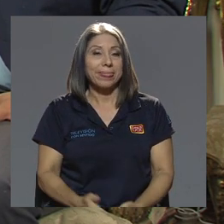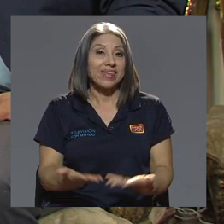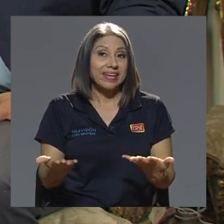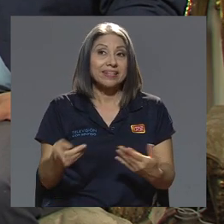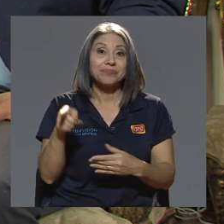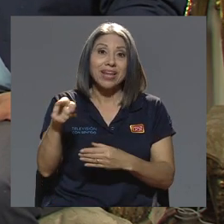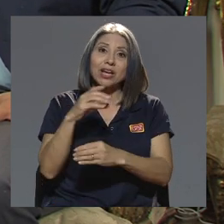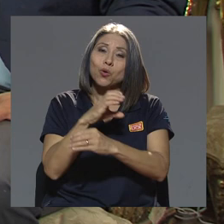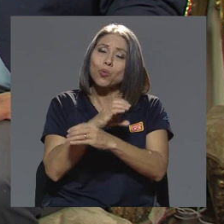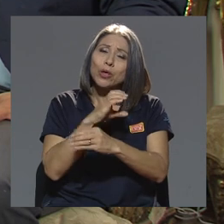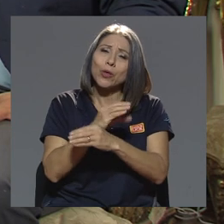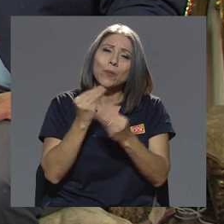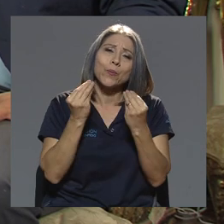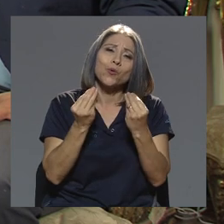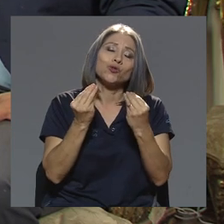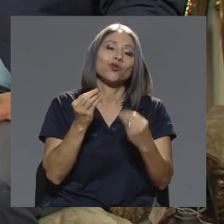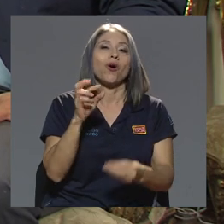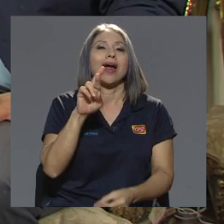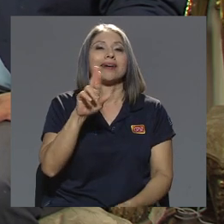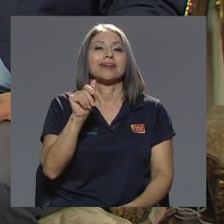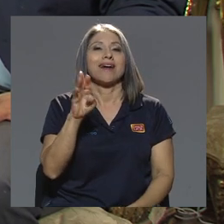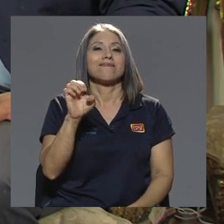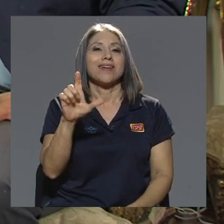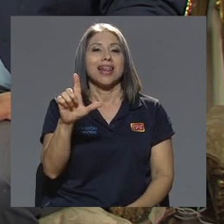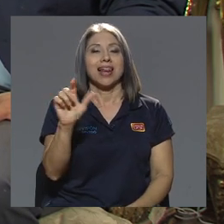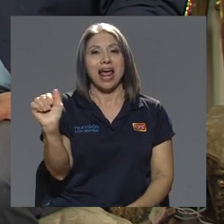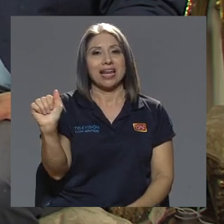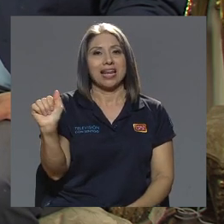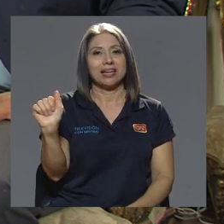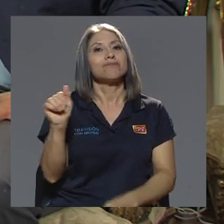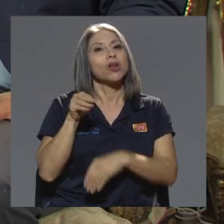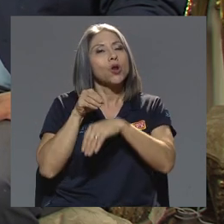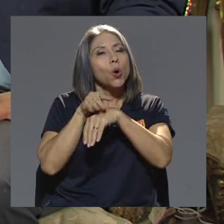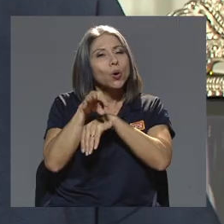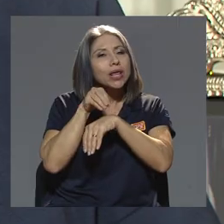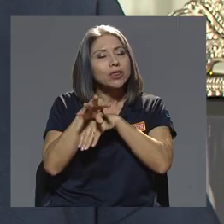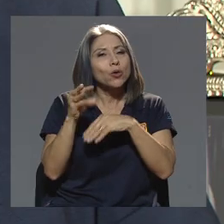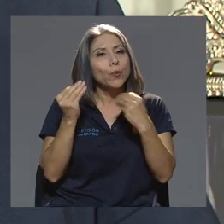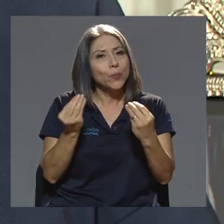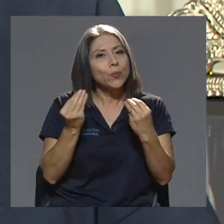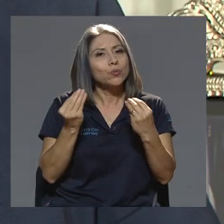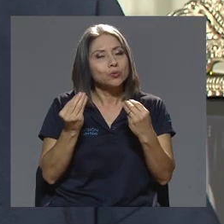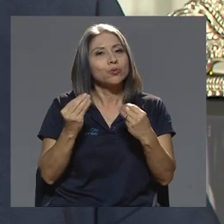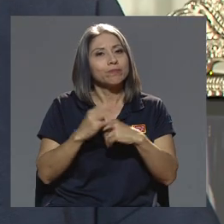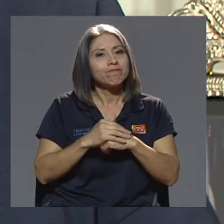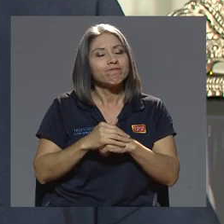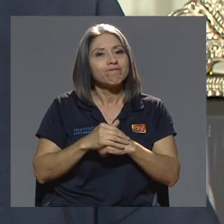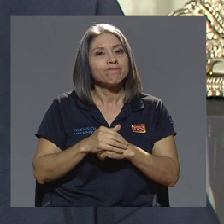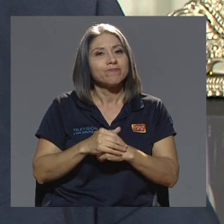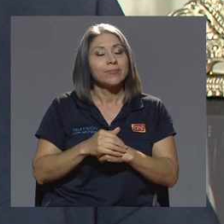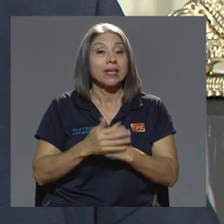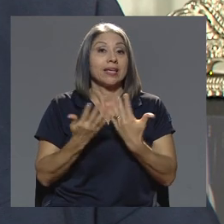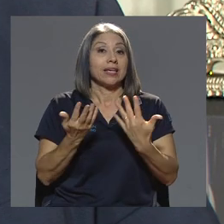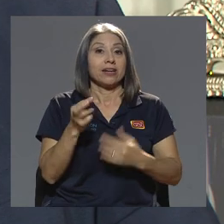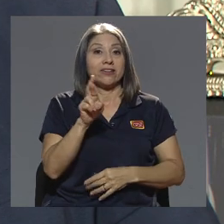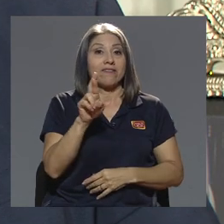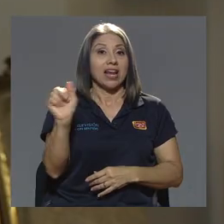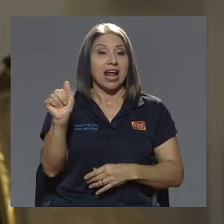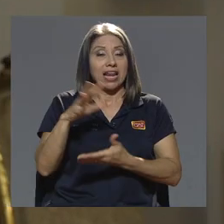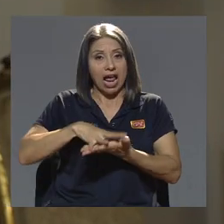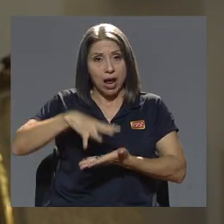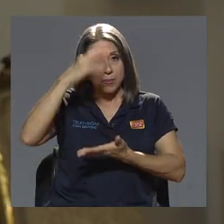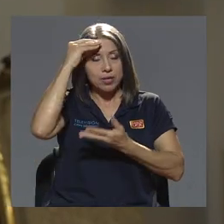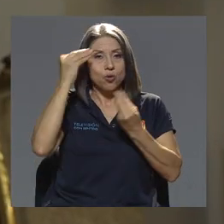que cuidó mucho a Rafael Ángel, que lo orientó mucho en muchas cosas y del cual Rafael Ángel aprendió